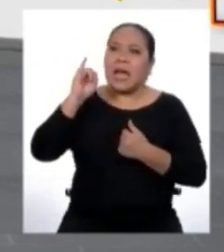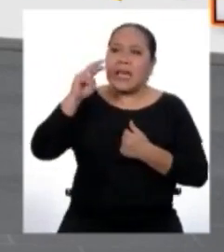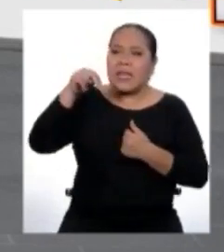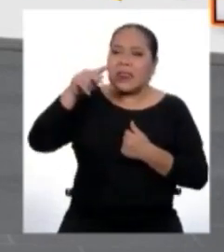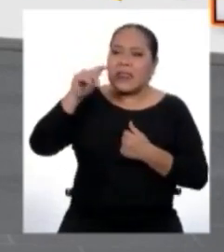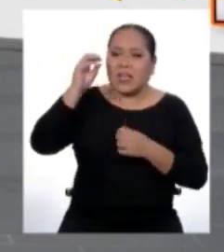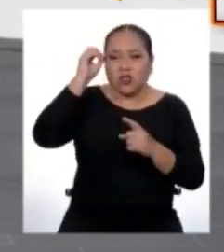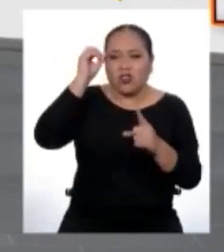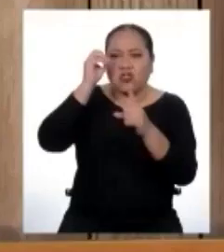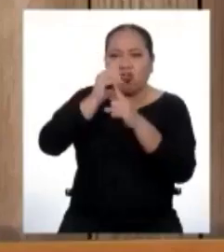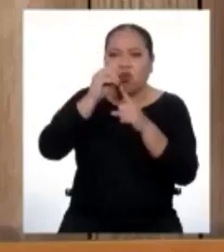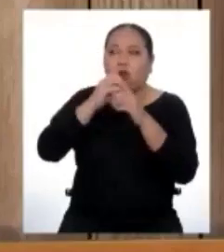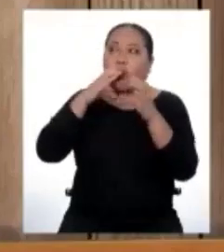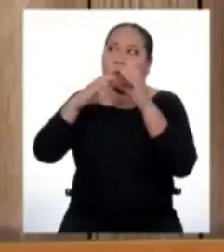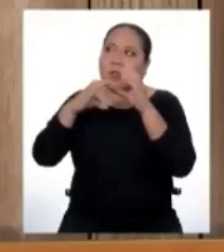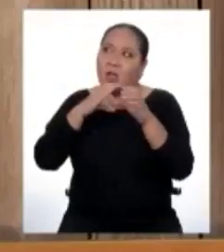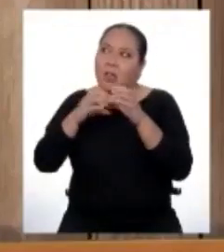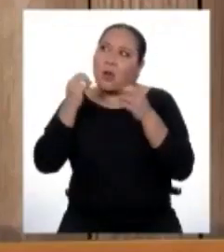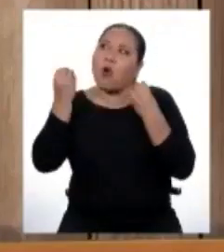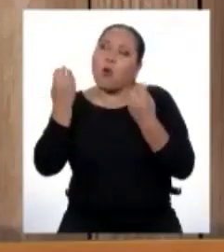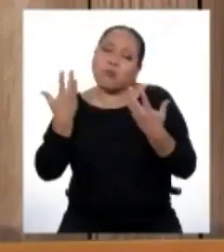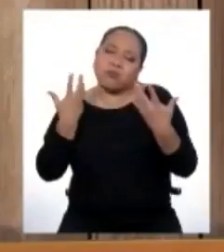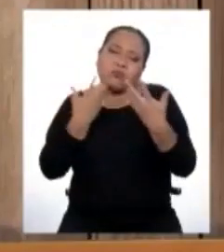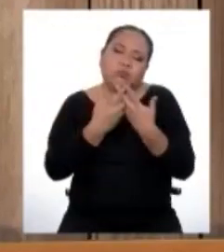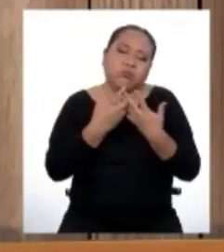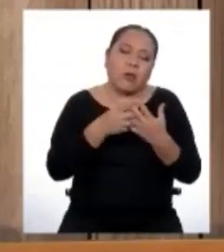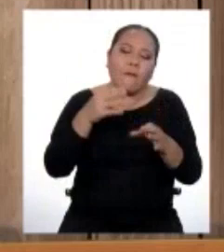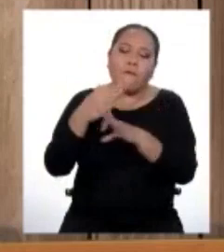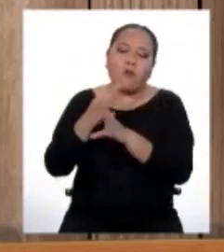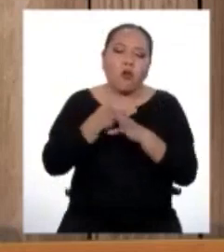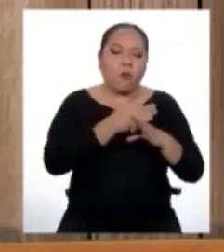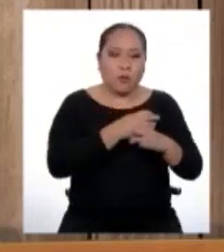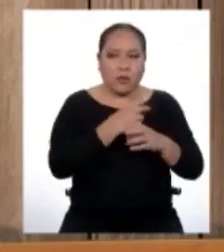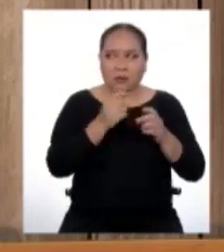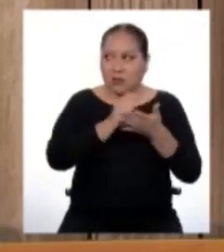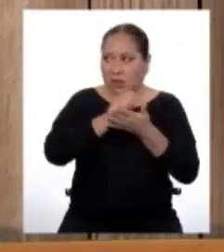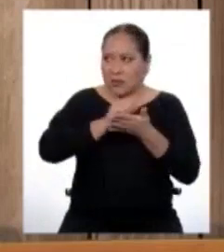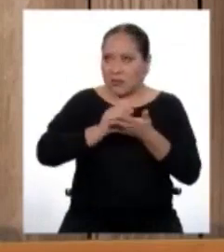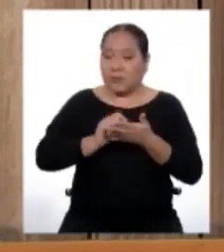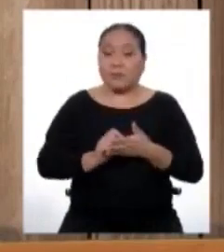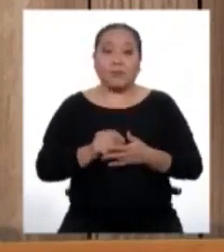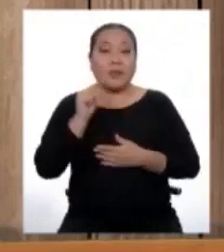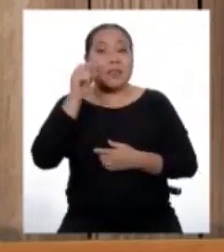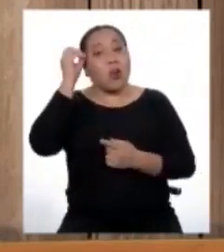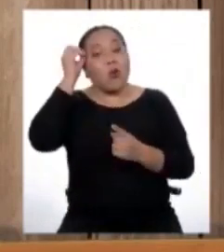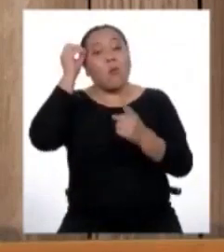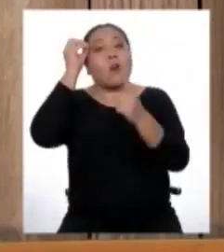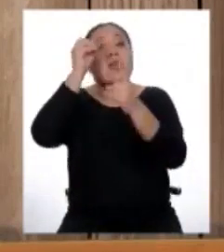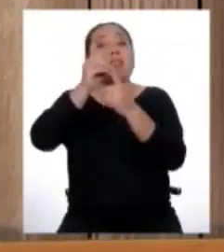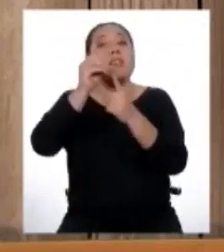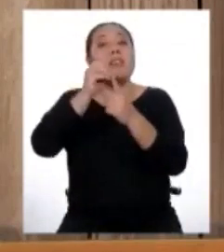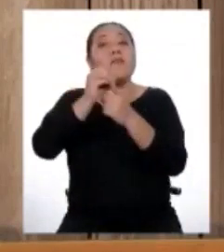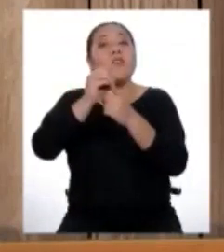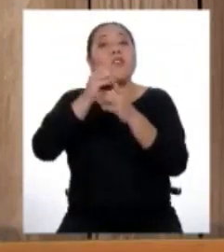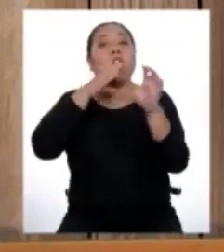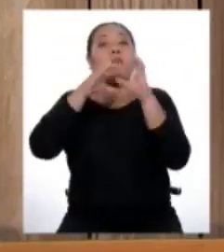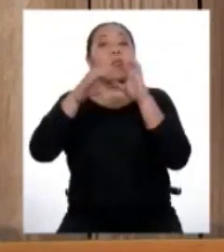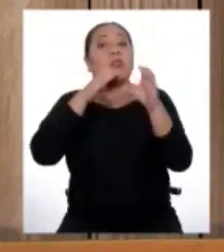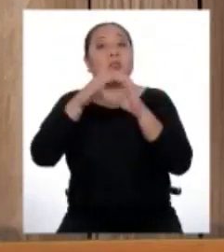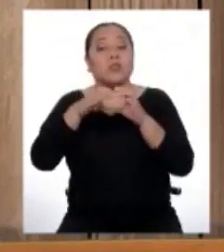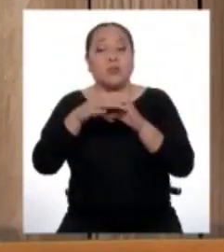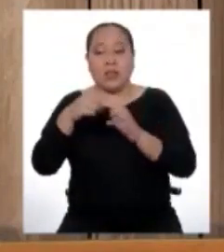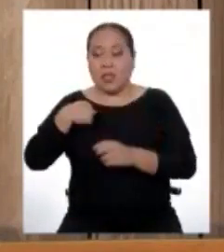los tipos de texto? A ver, la intención comunicativa es el objetivo que tiene el emisor